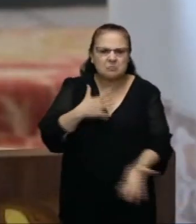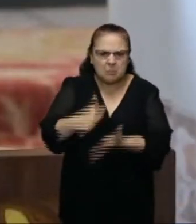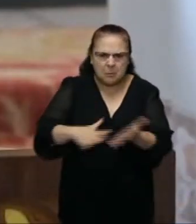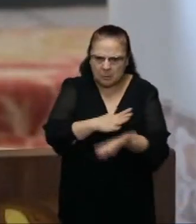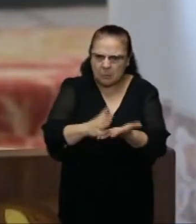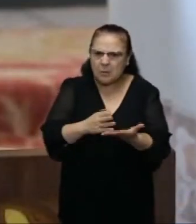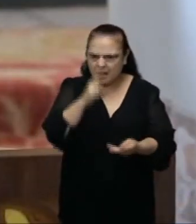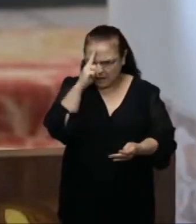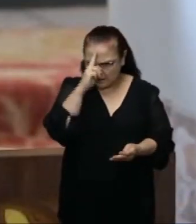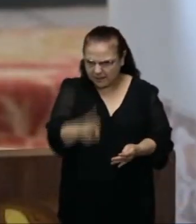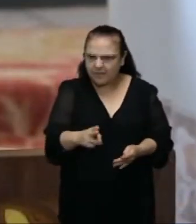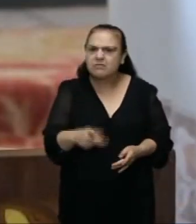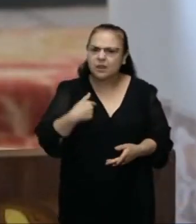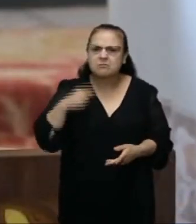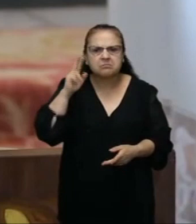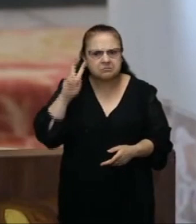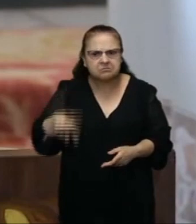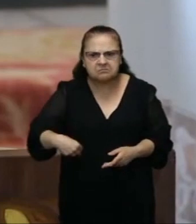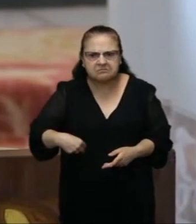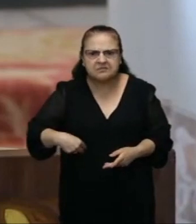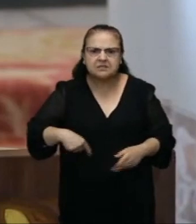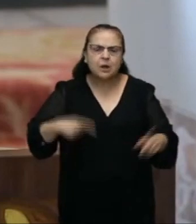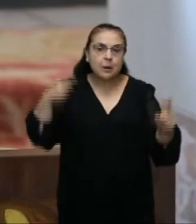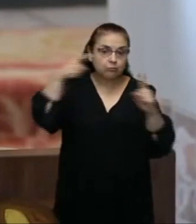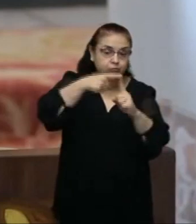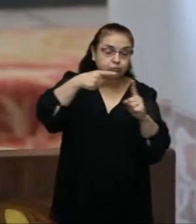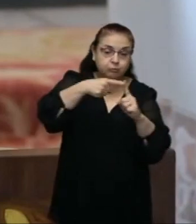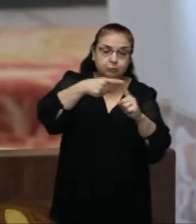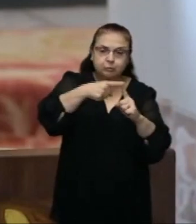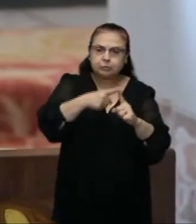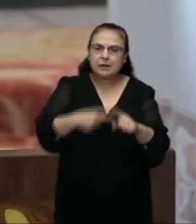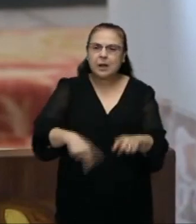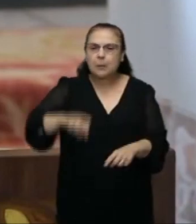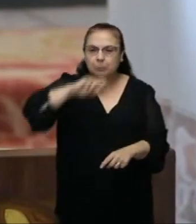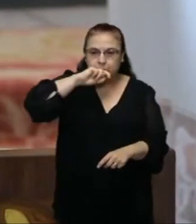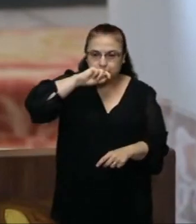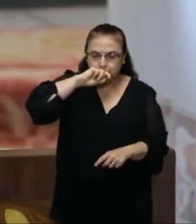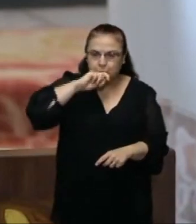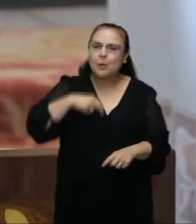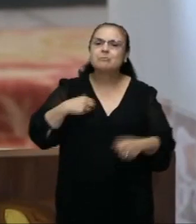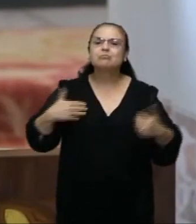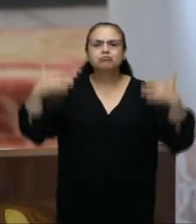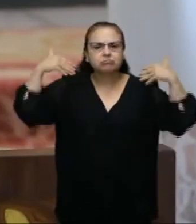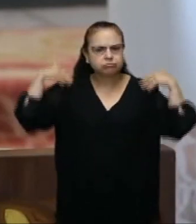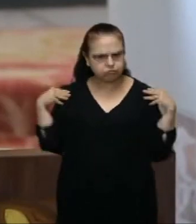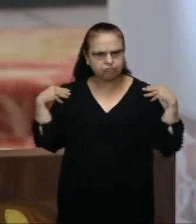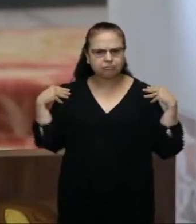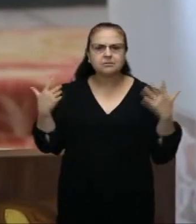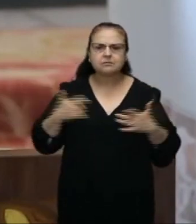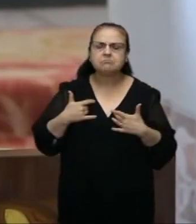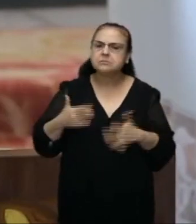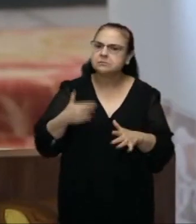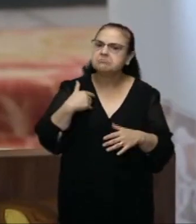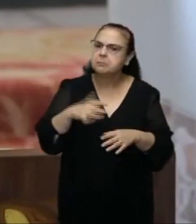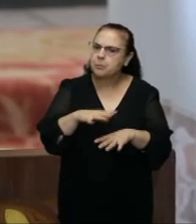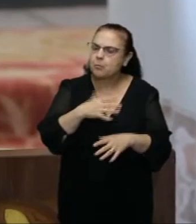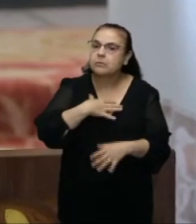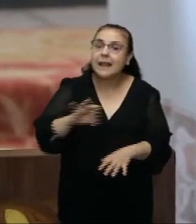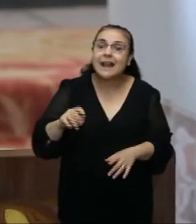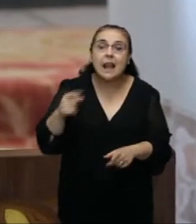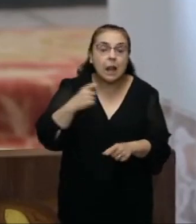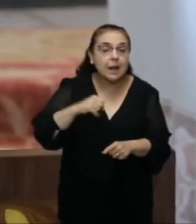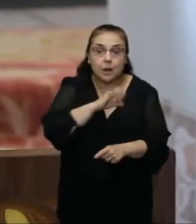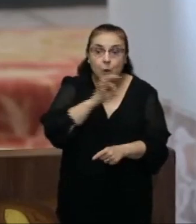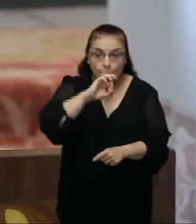crédito que, si alguno aspira al episcopado, desea una noble tarea. Pues conviene que el obispo